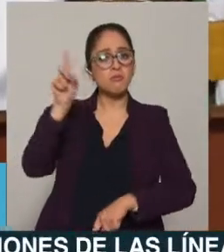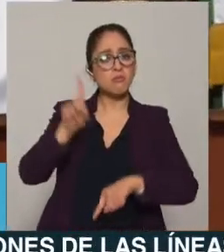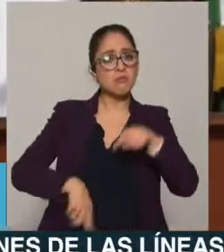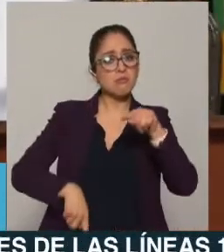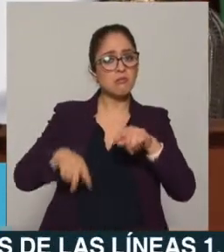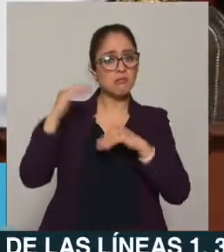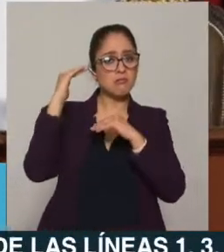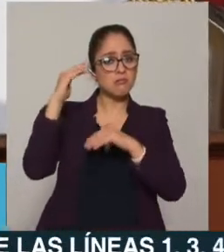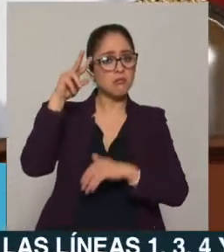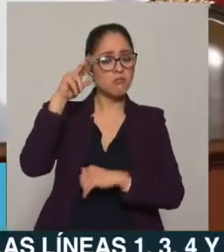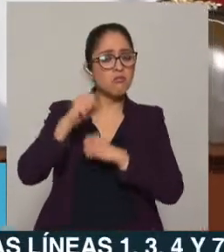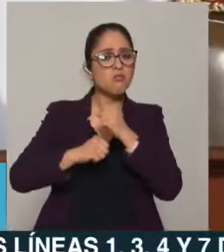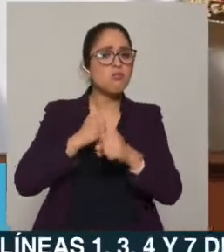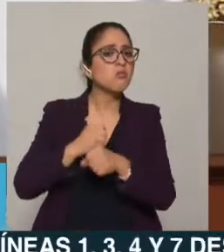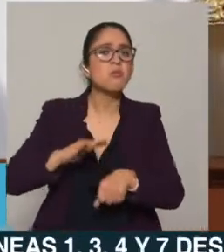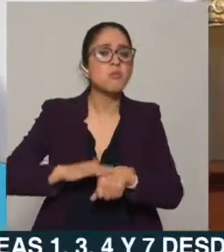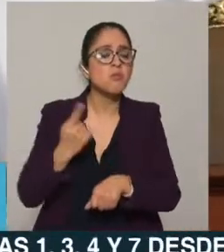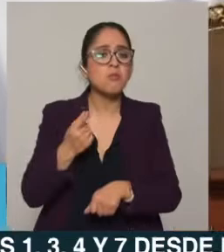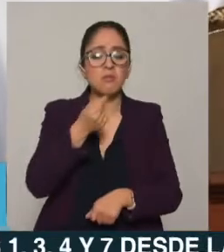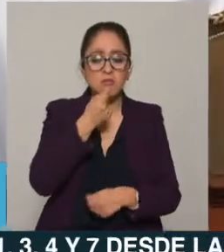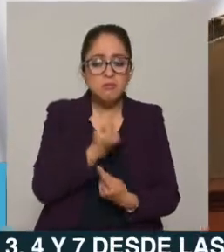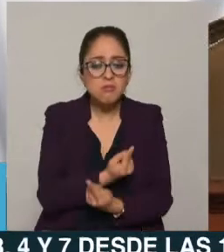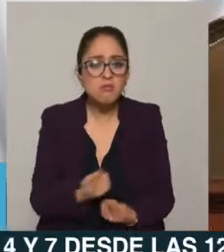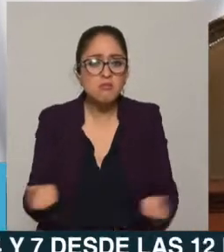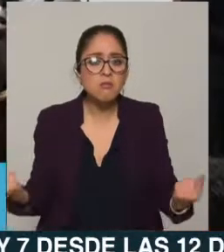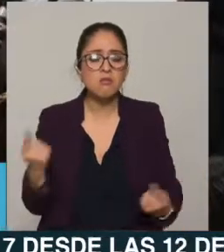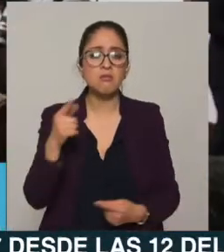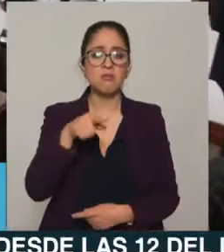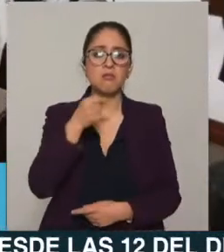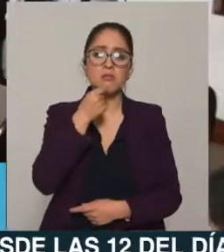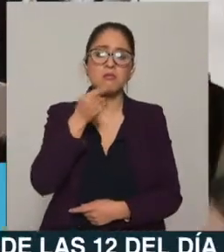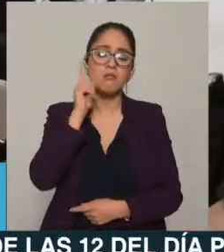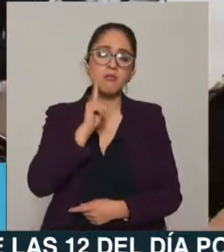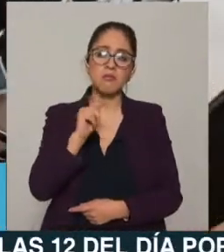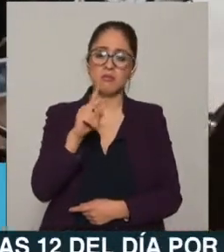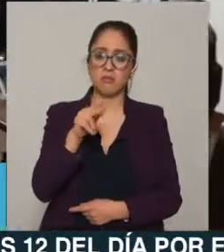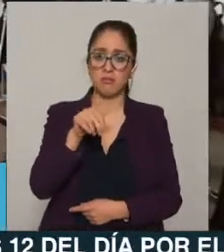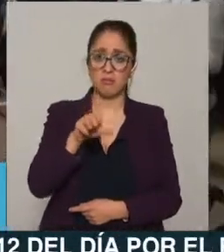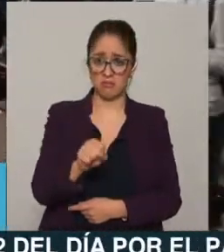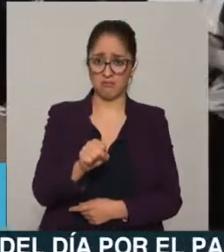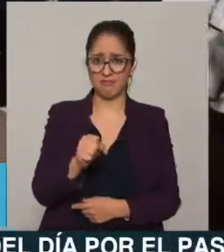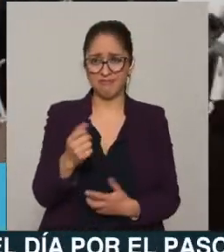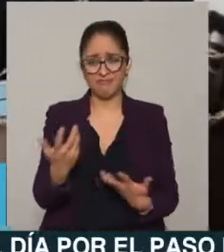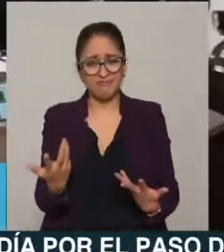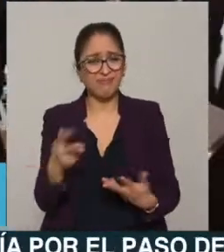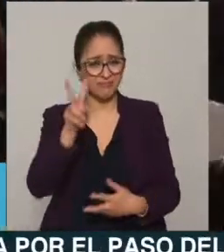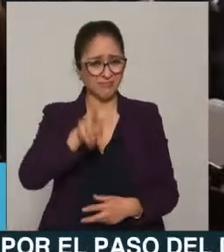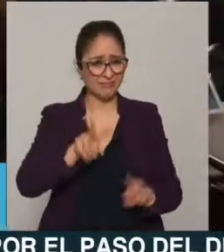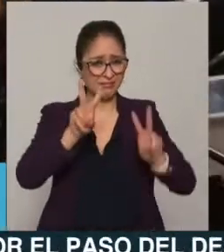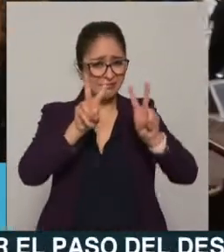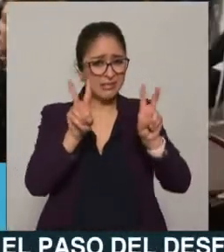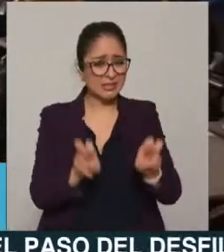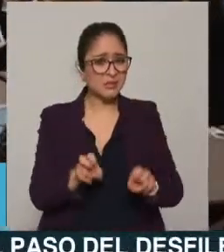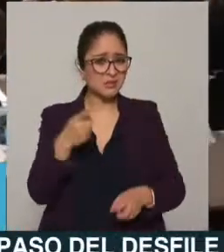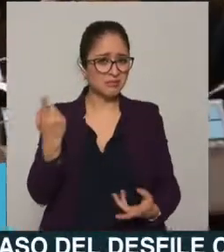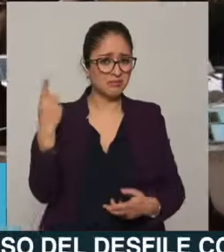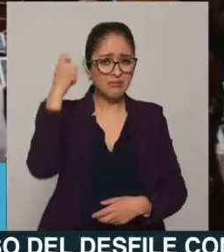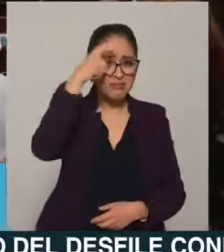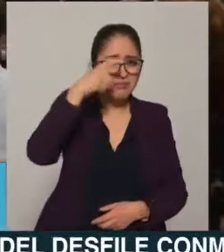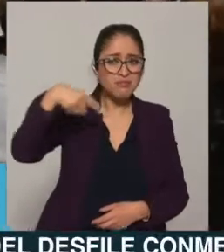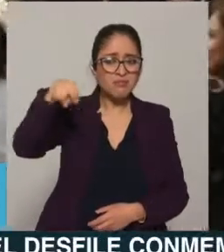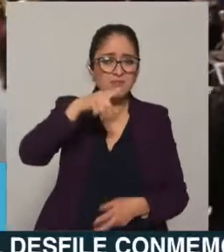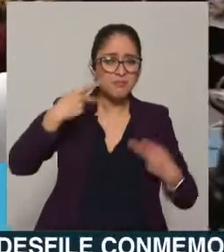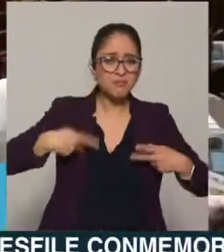discriminatorio para todas las niñas y niños trans, que aunque resulta un tema que suena complejo por la